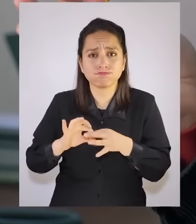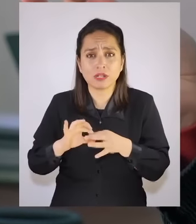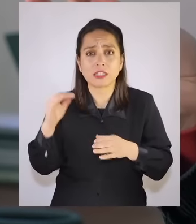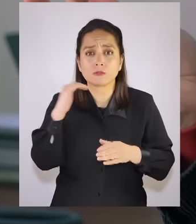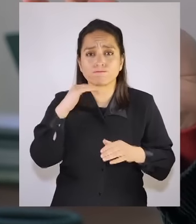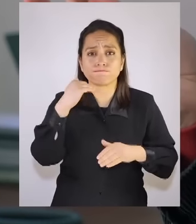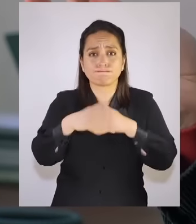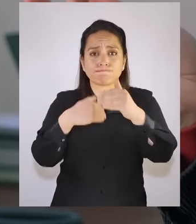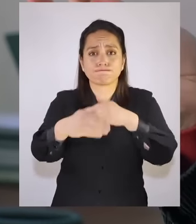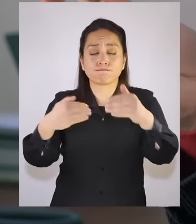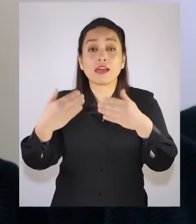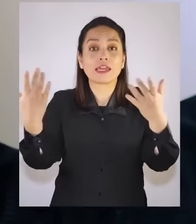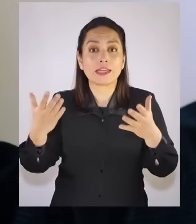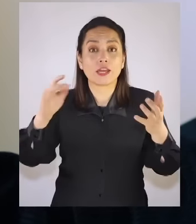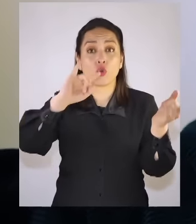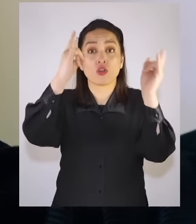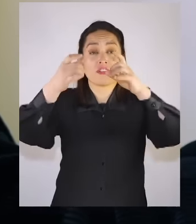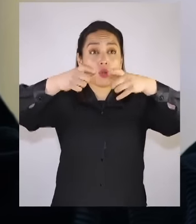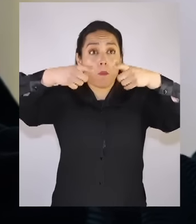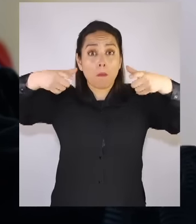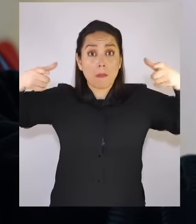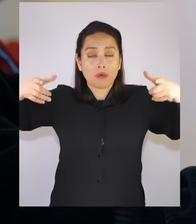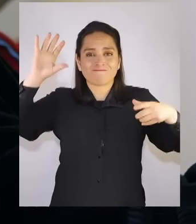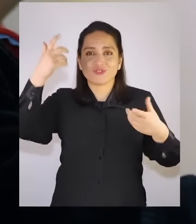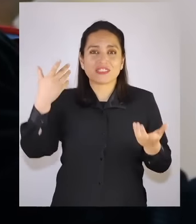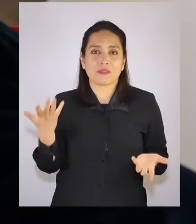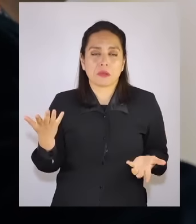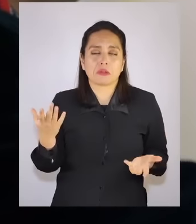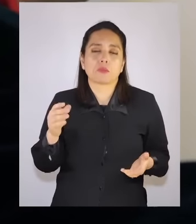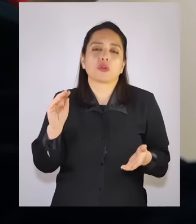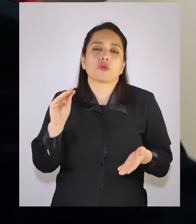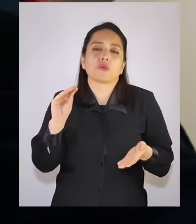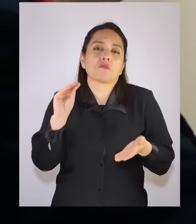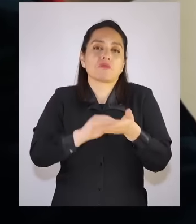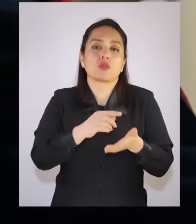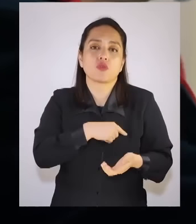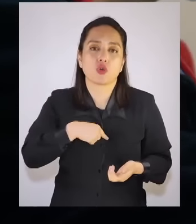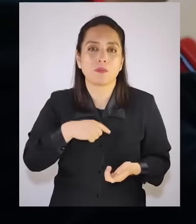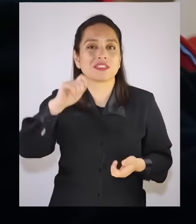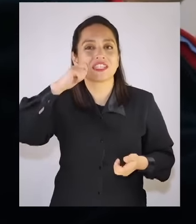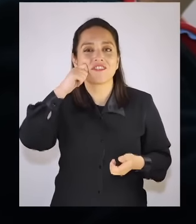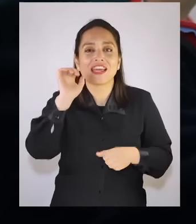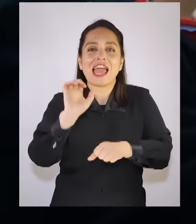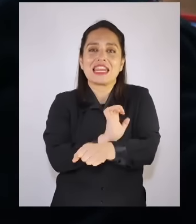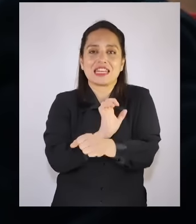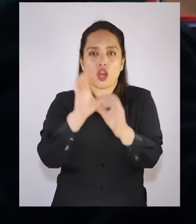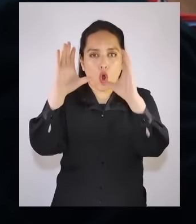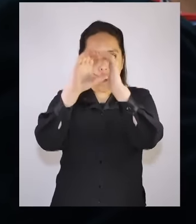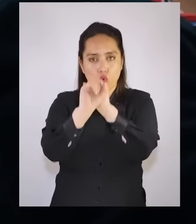la expansión del universo. Como no sabemos lo que es, le pusimos un nombre y eso se llama energía oscura.